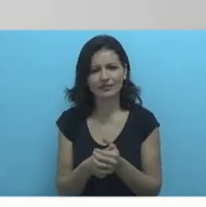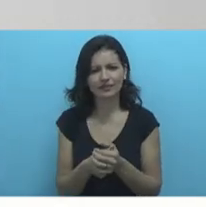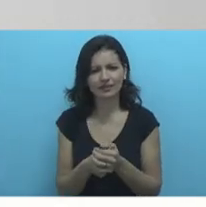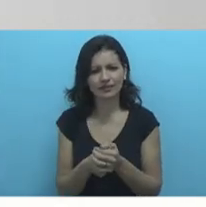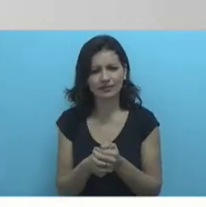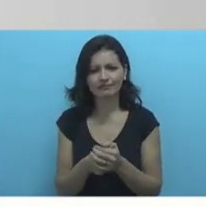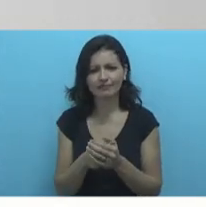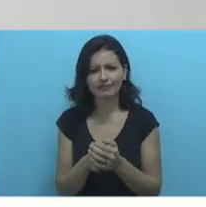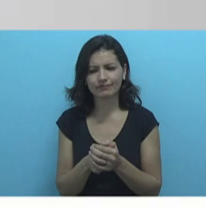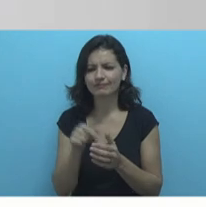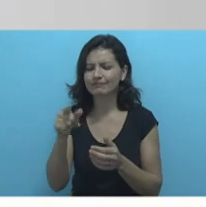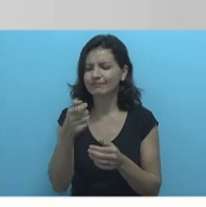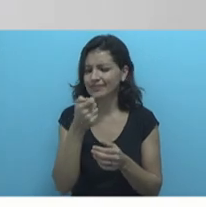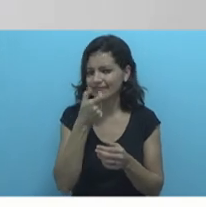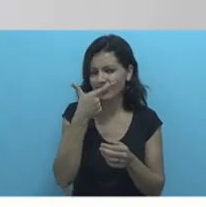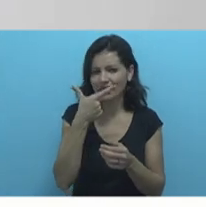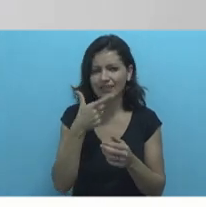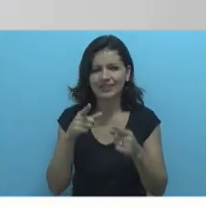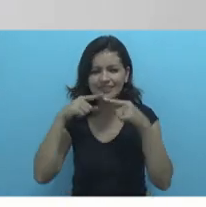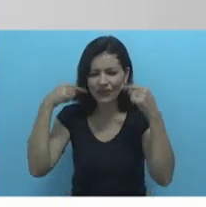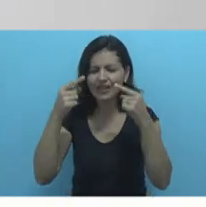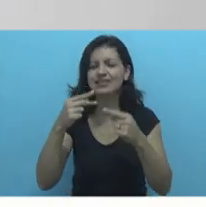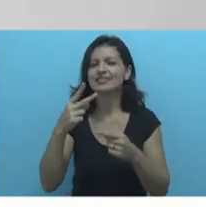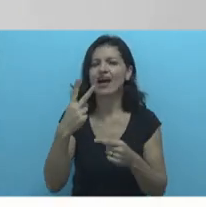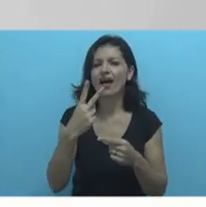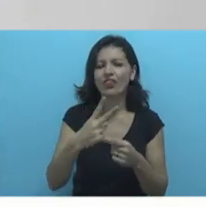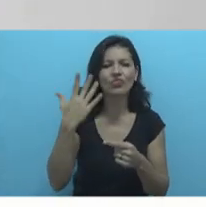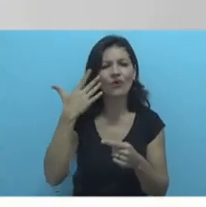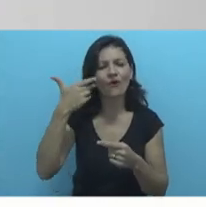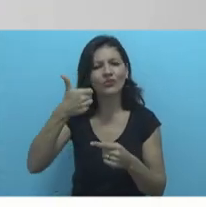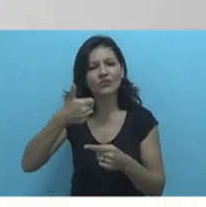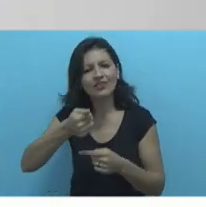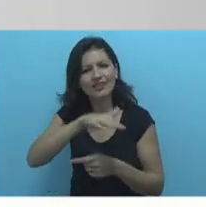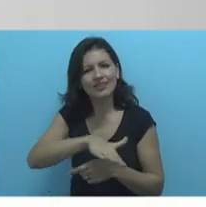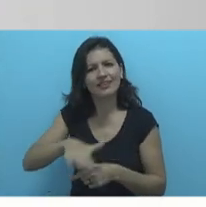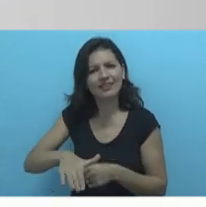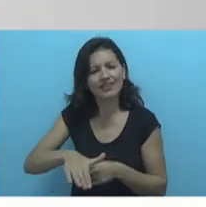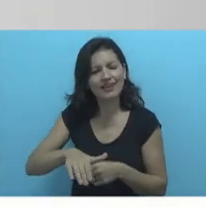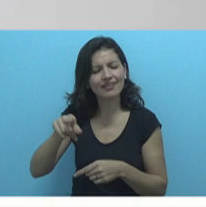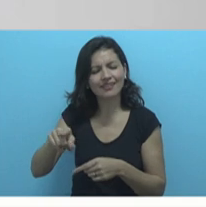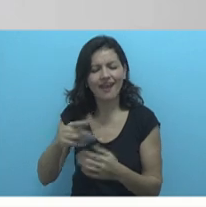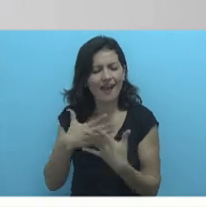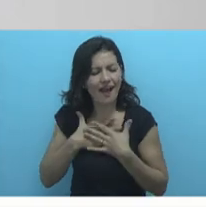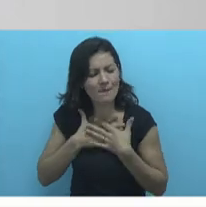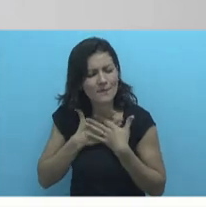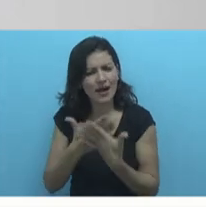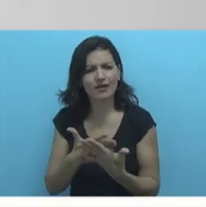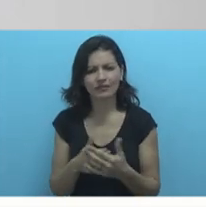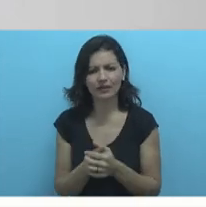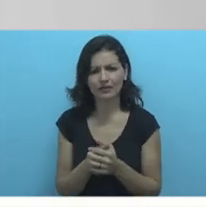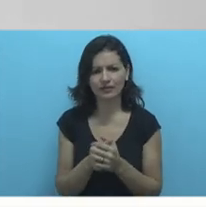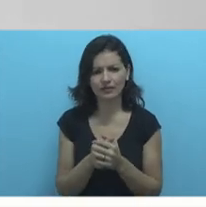su sonrisa plena con sus dos nietas y en este último tiempo tan poquito,